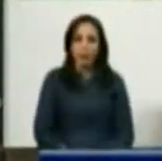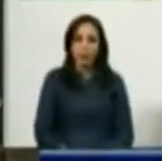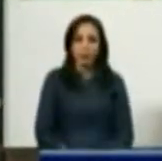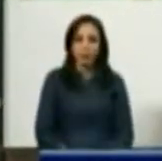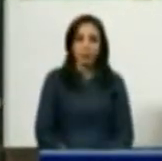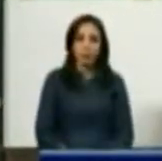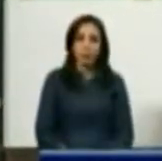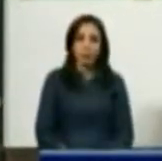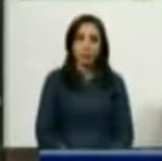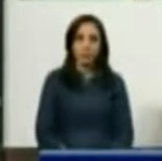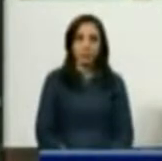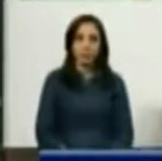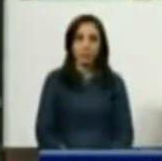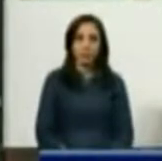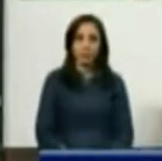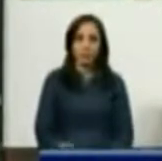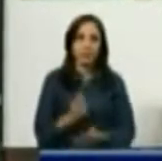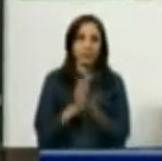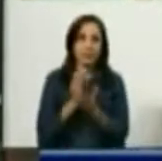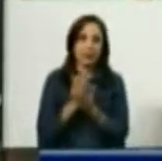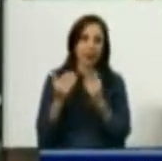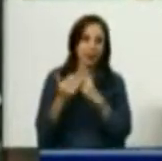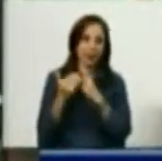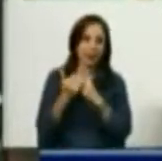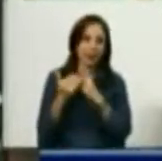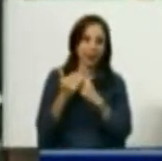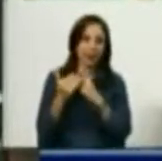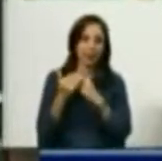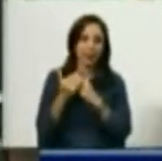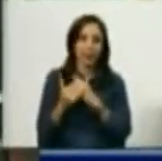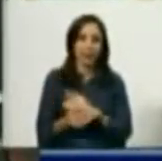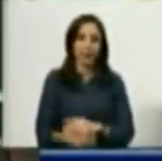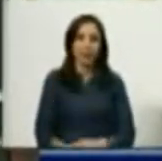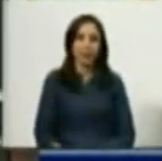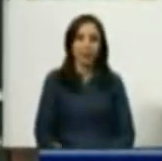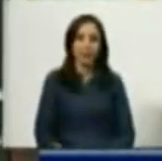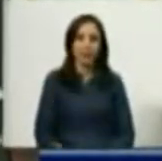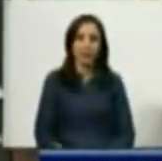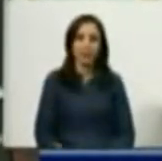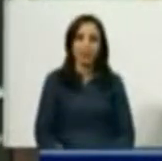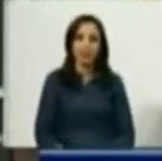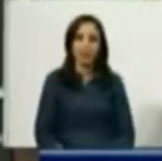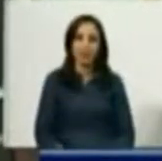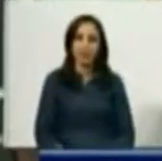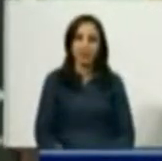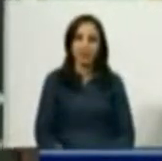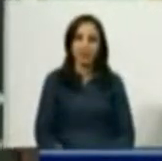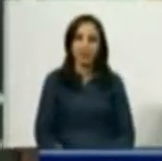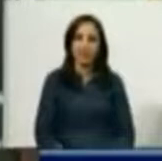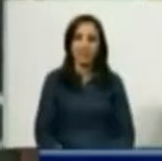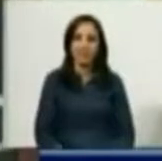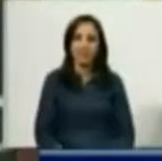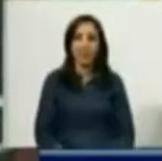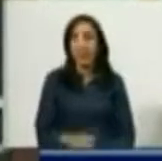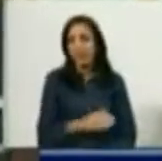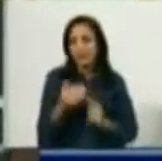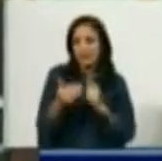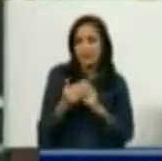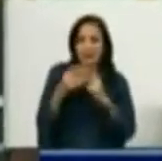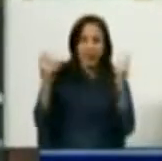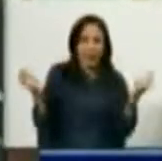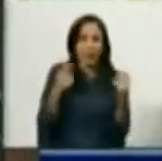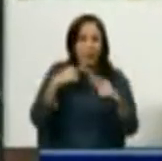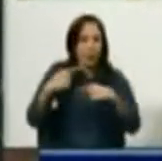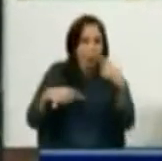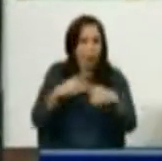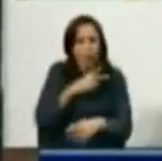nos atacan y nos agreden imponen cualquier cantidad de sanciones una gran campaña contra Venezuela todos